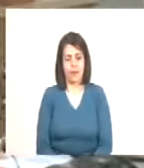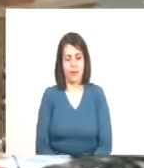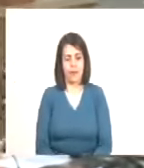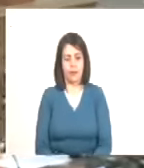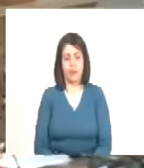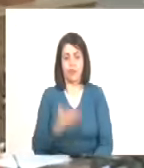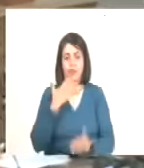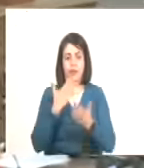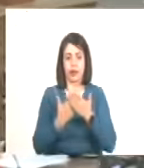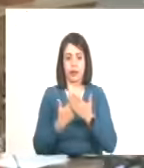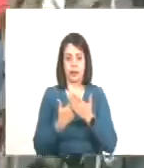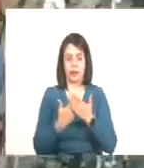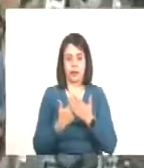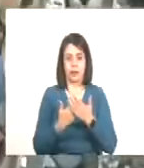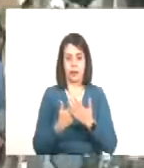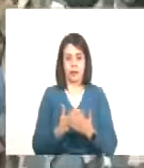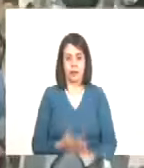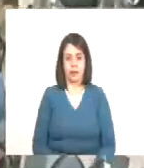Gracias, querido